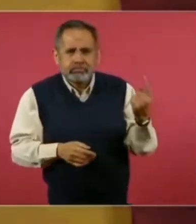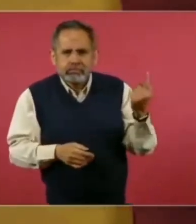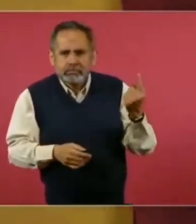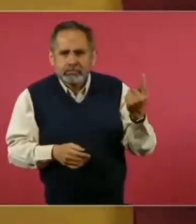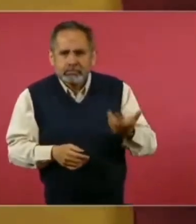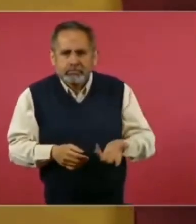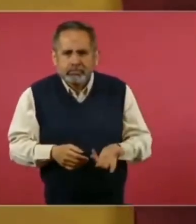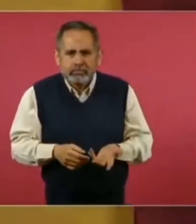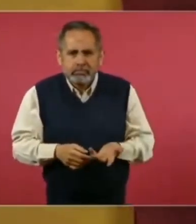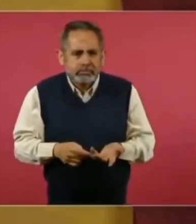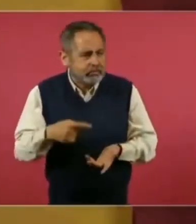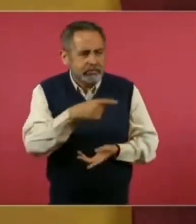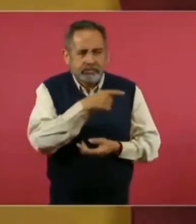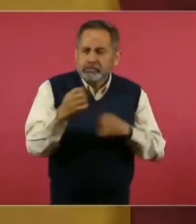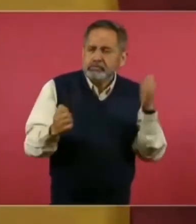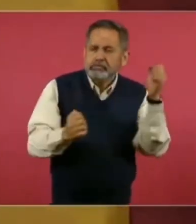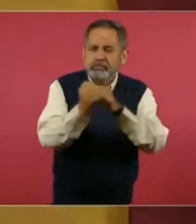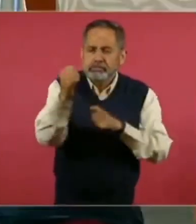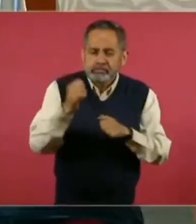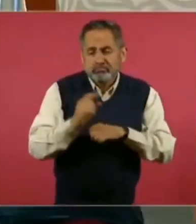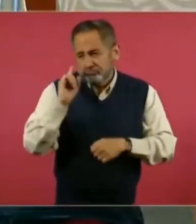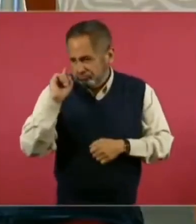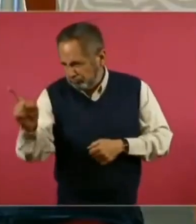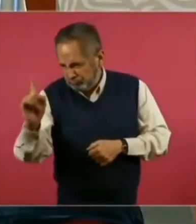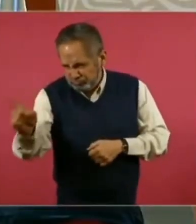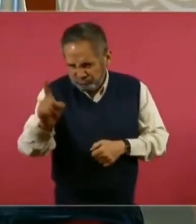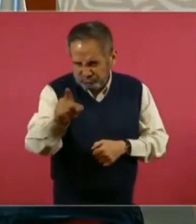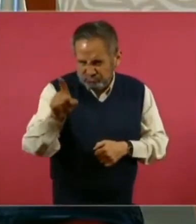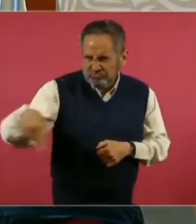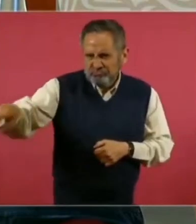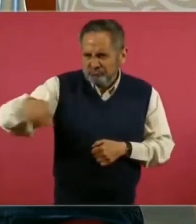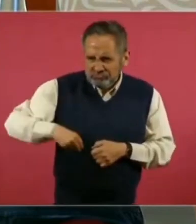¿Cuánto tiempo engañaron diciendo eso?